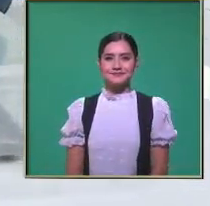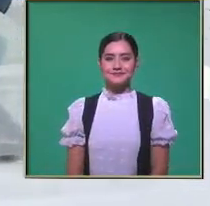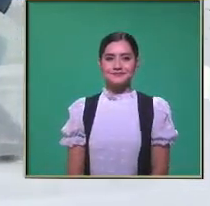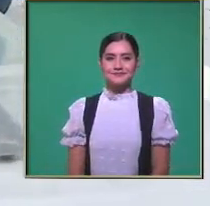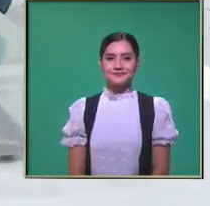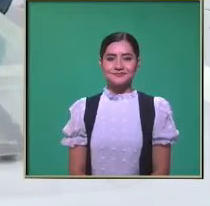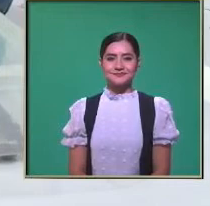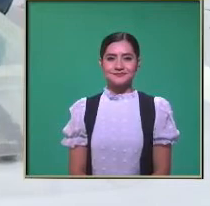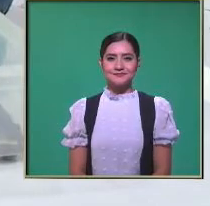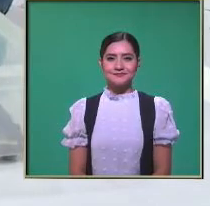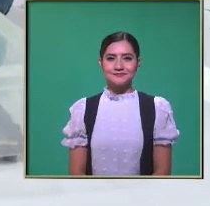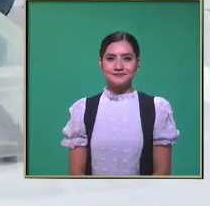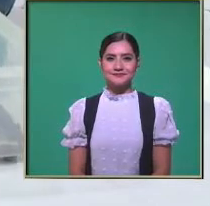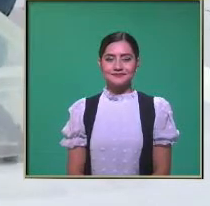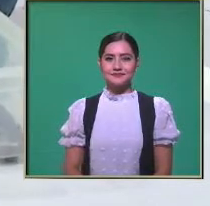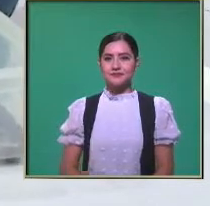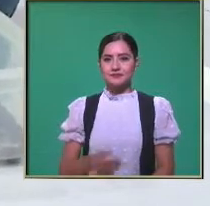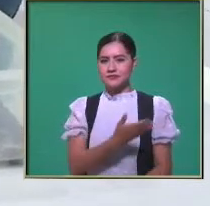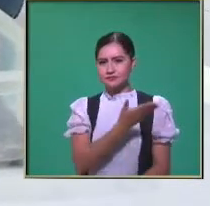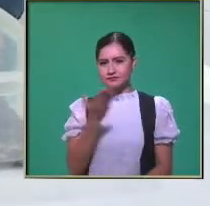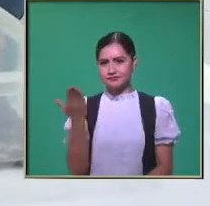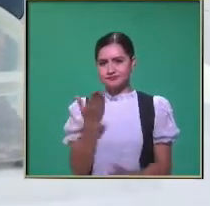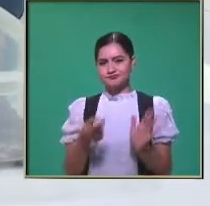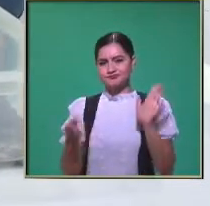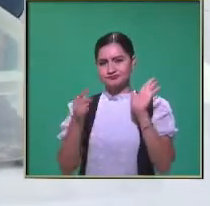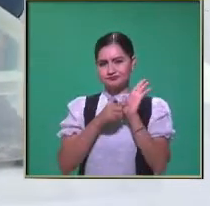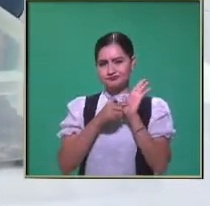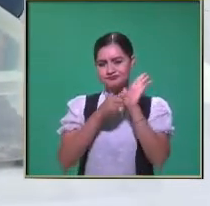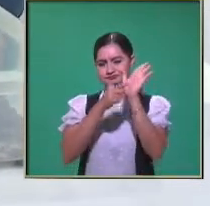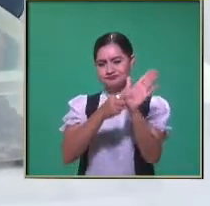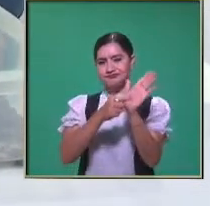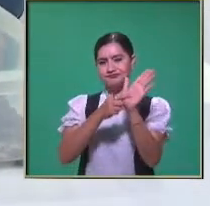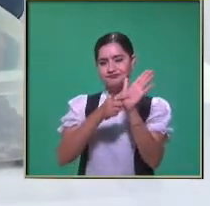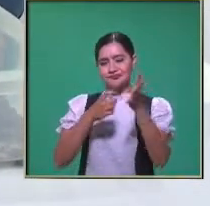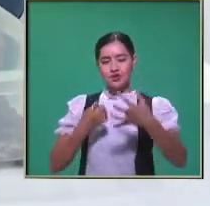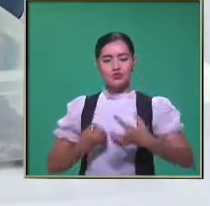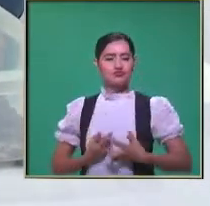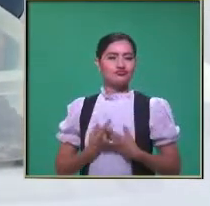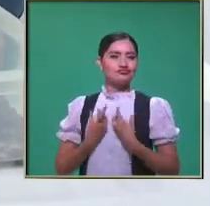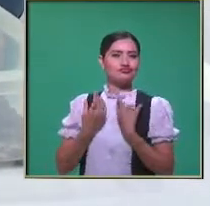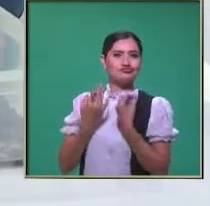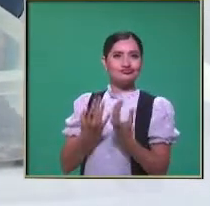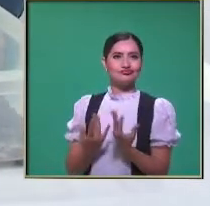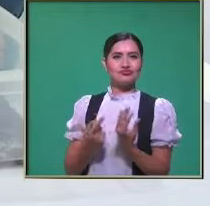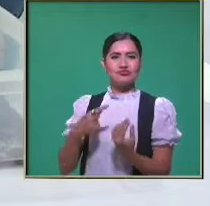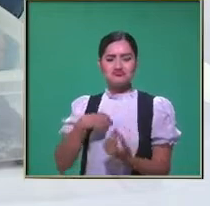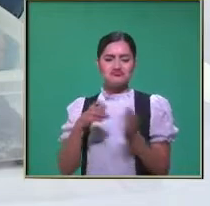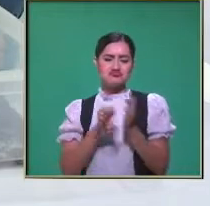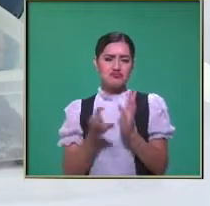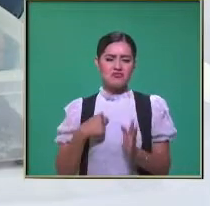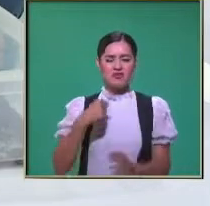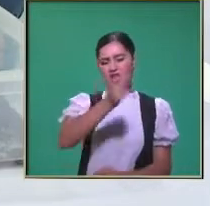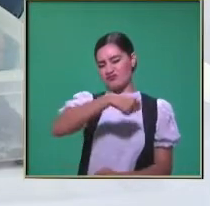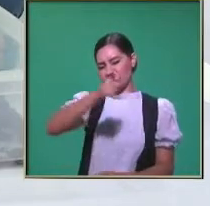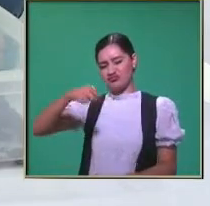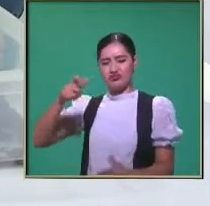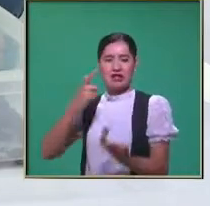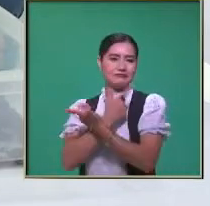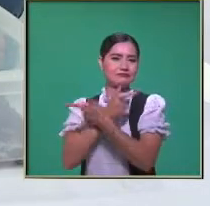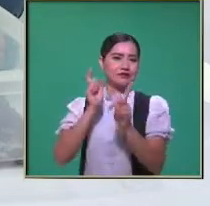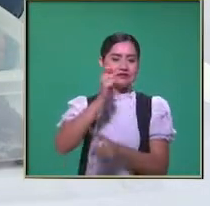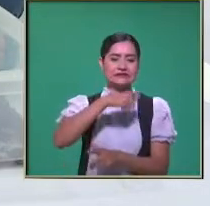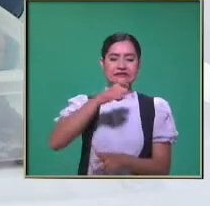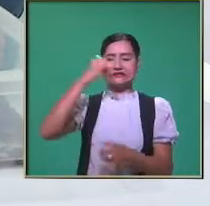las vamos plasmando, nos vamos expresando. Yo voy a hacer así unos garabatos nada más. No le voy a dar